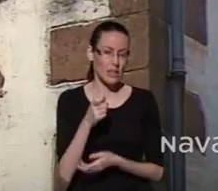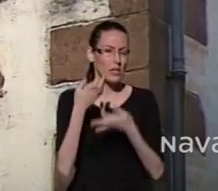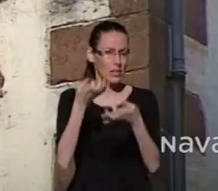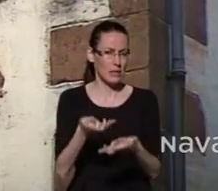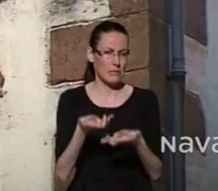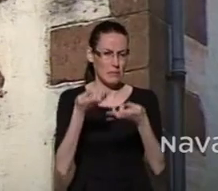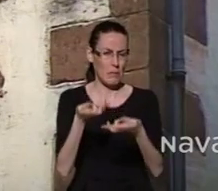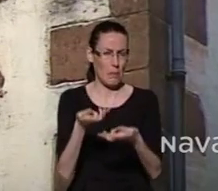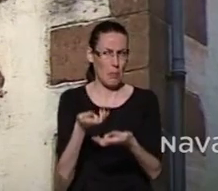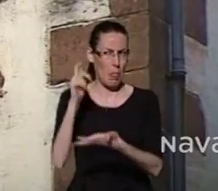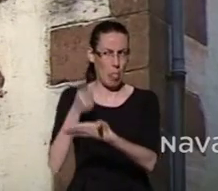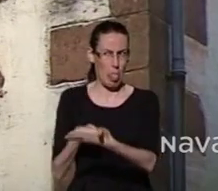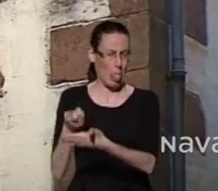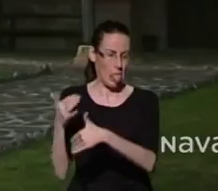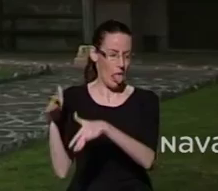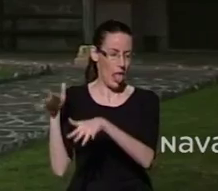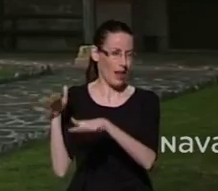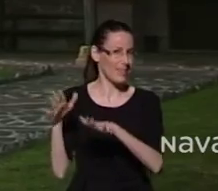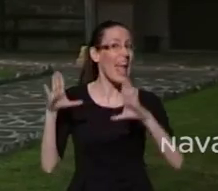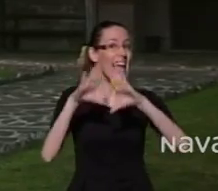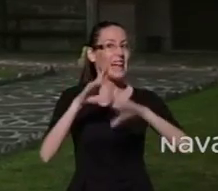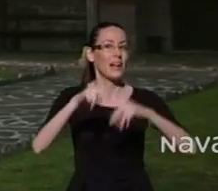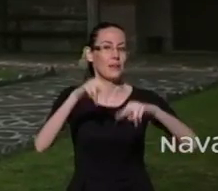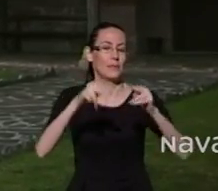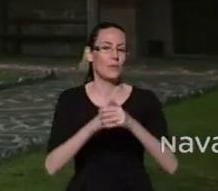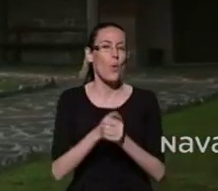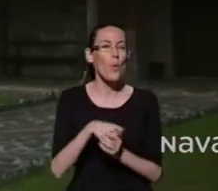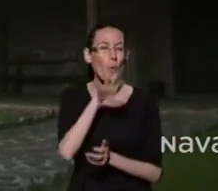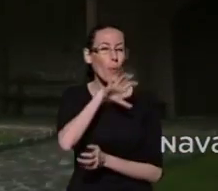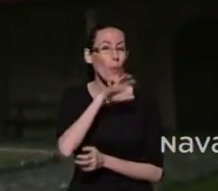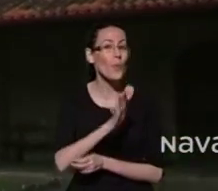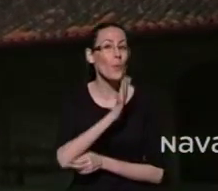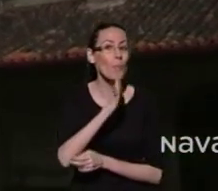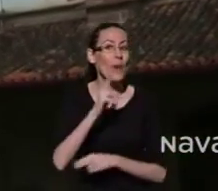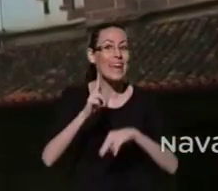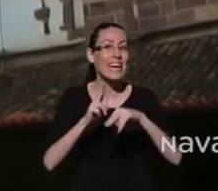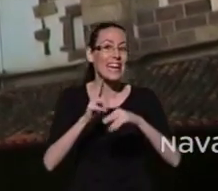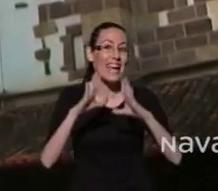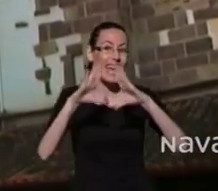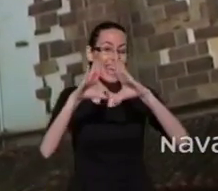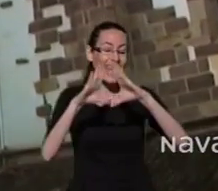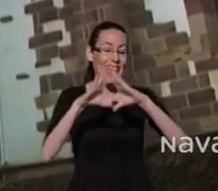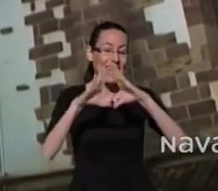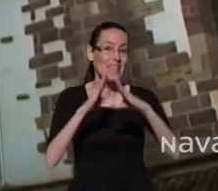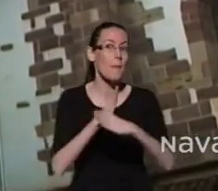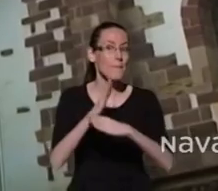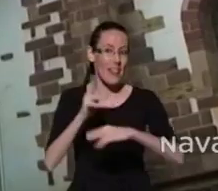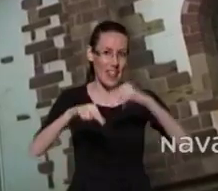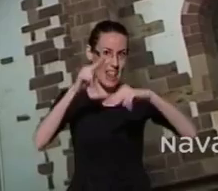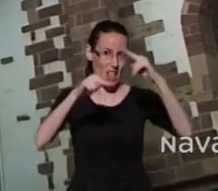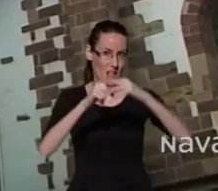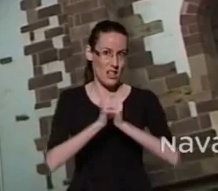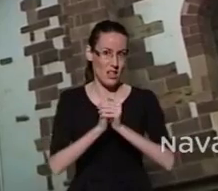una iglesia en 1550. Es curioso porque era de madera. 80 años o así después se